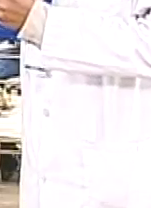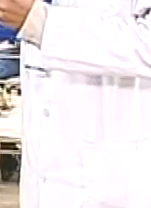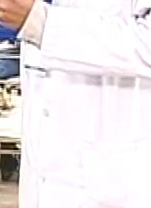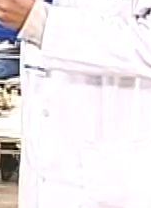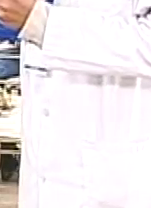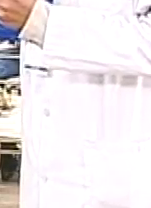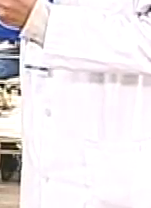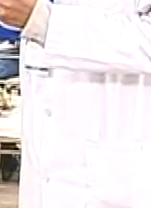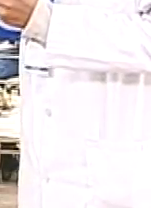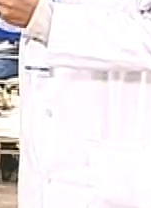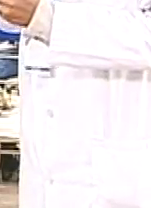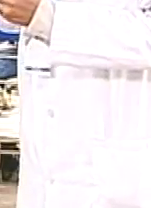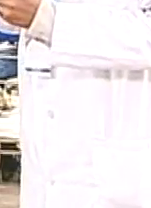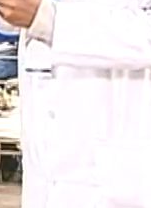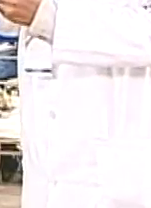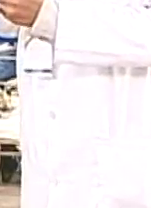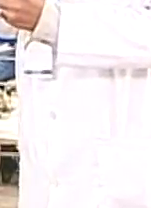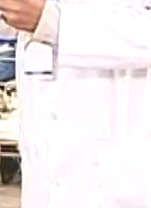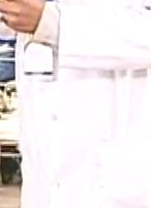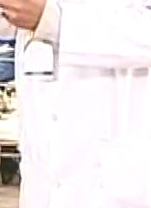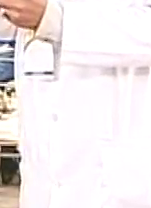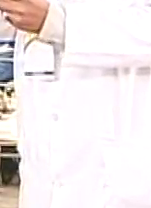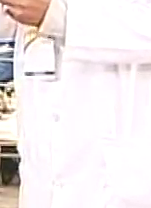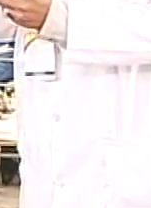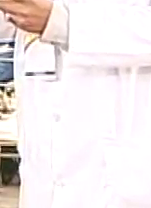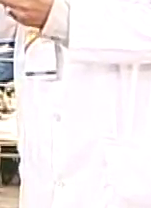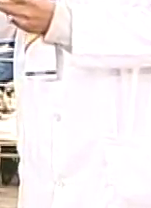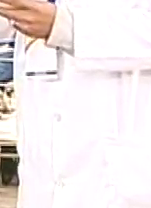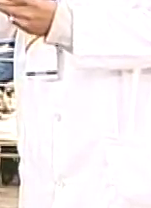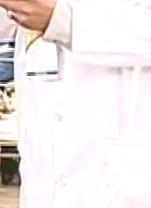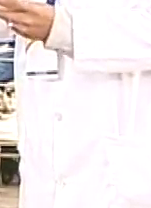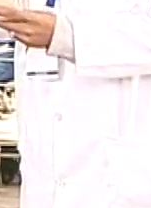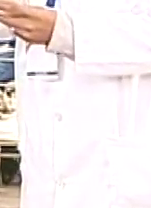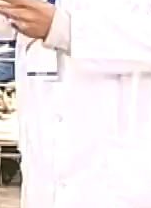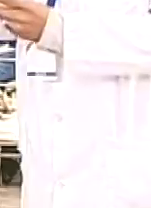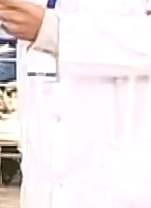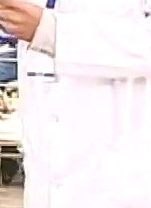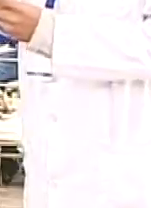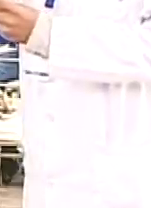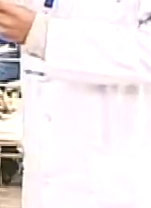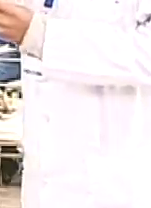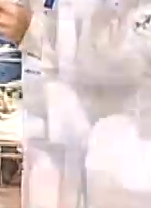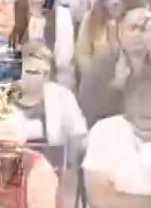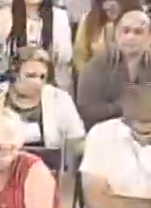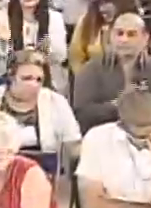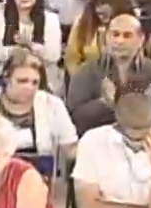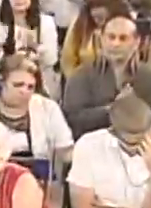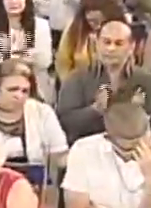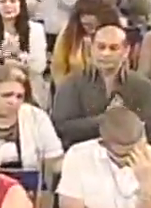redes hospitalarias para garantizar la atención a nuestro glorioso pueblo soberano.